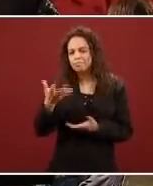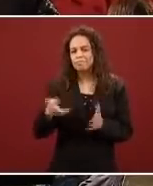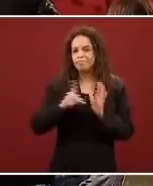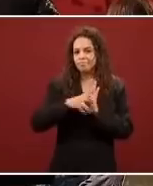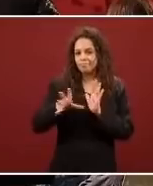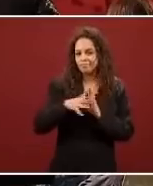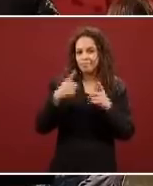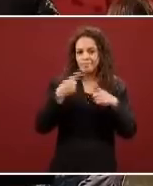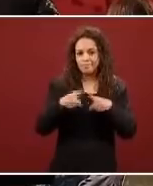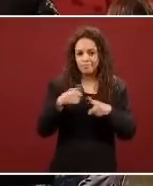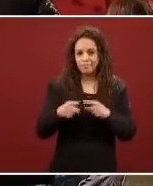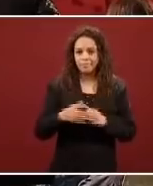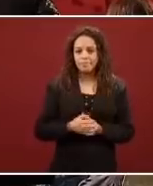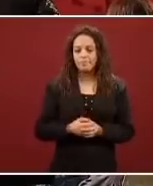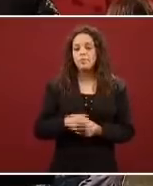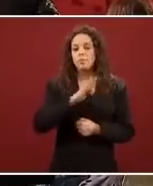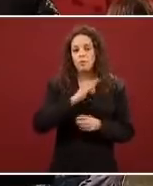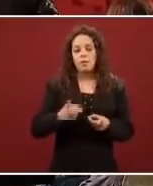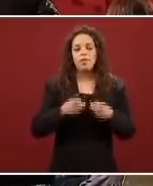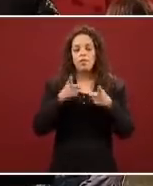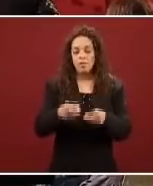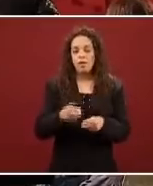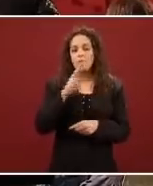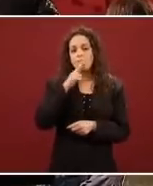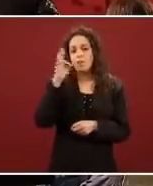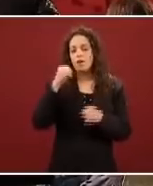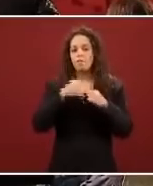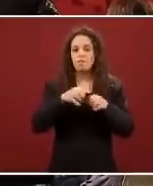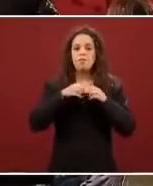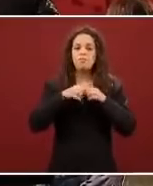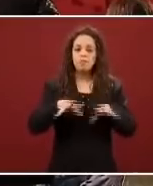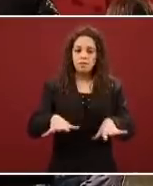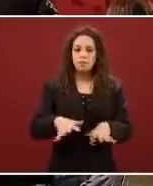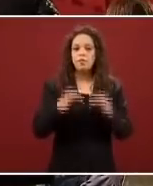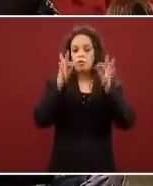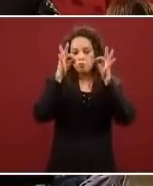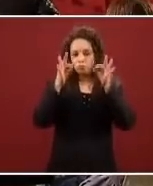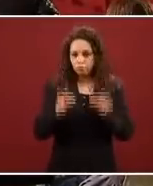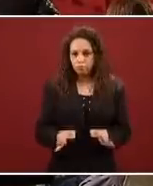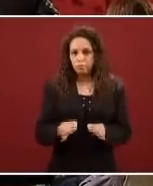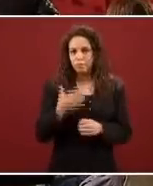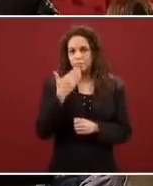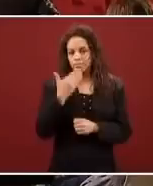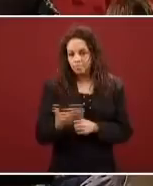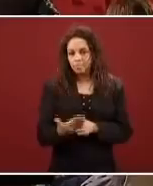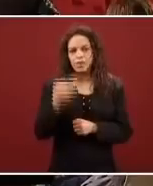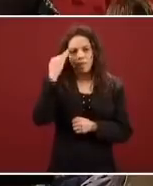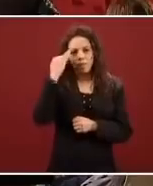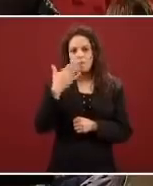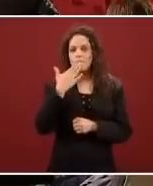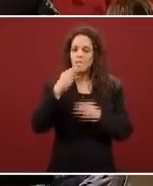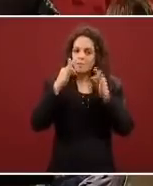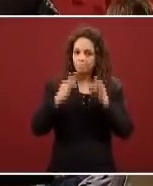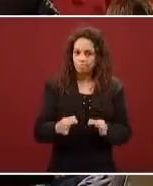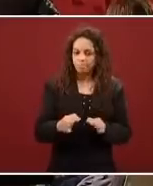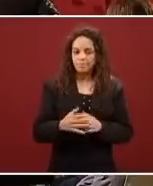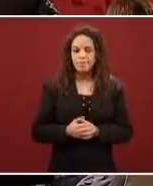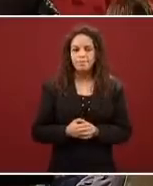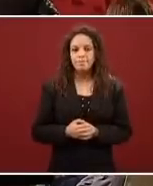sus casas, la mejor información que podemos brindarles, precisa y en el momento preciso. La siguiente, por favor.